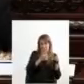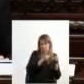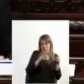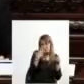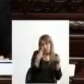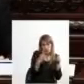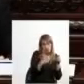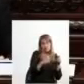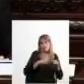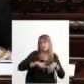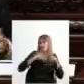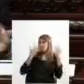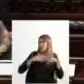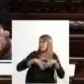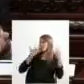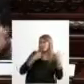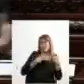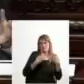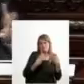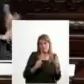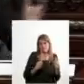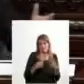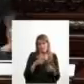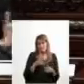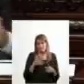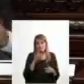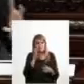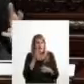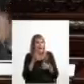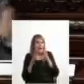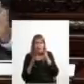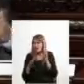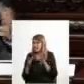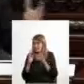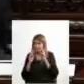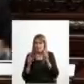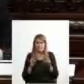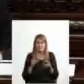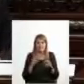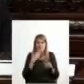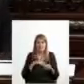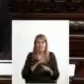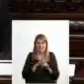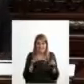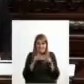pagamos todos. Ese es. Esa es la admirable alarma. Eso es lo que no están entendiendo.